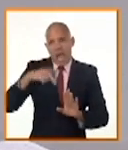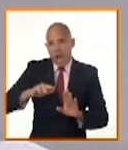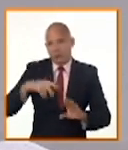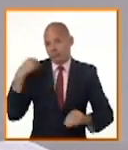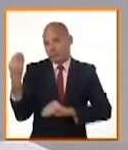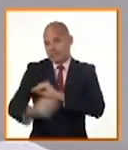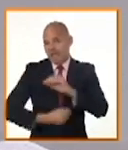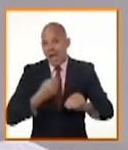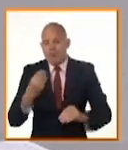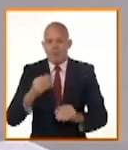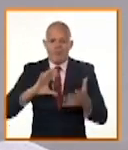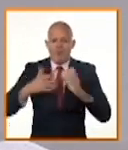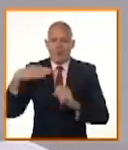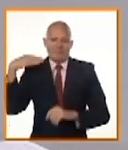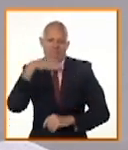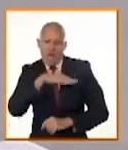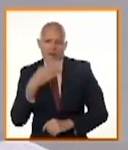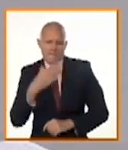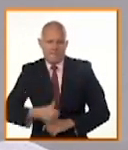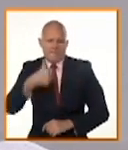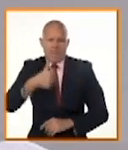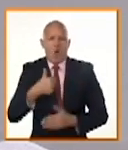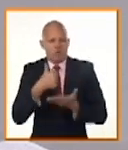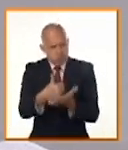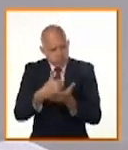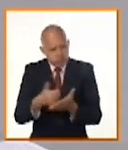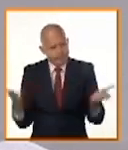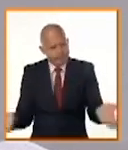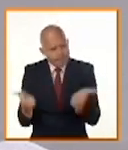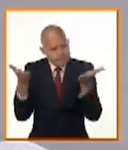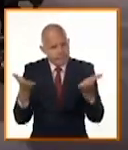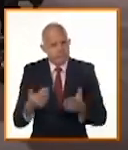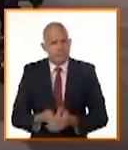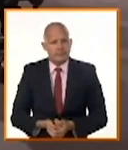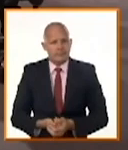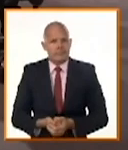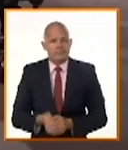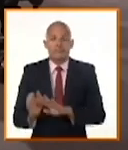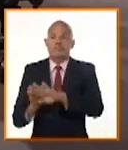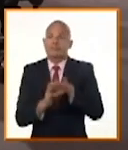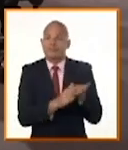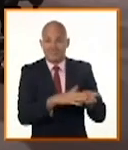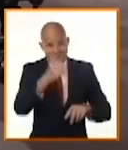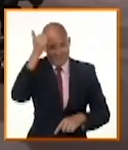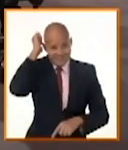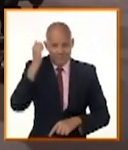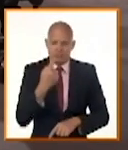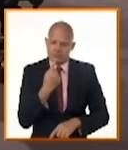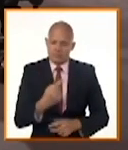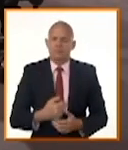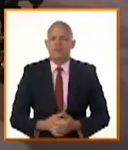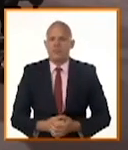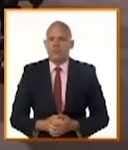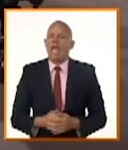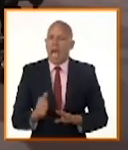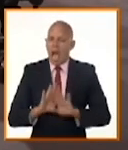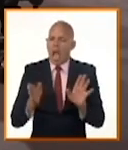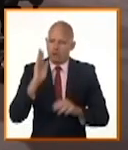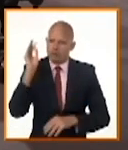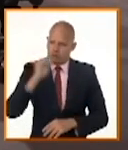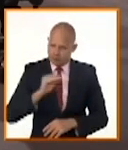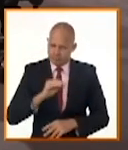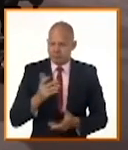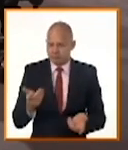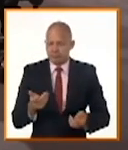obtiene y se Avanza en el camino la bancarización algunos temas algunas preguntas que tienen que ver con preocupaciones de la población